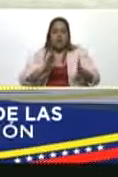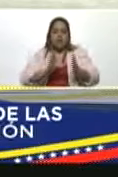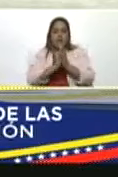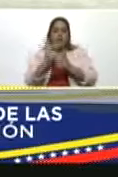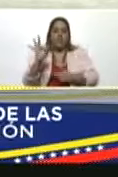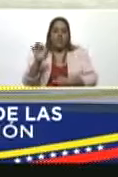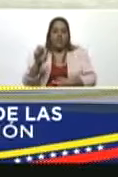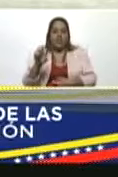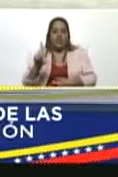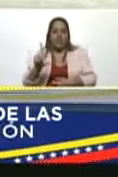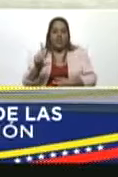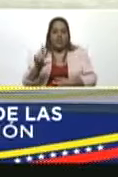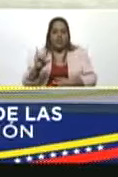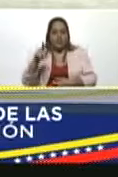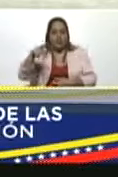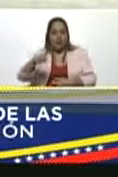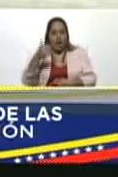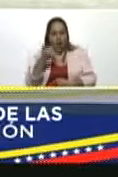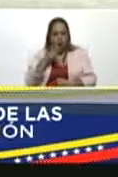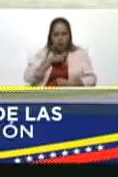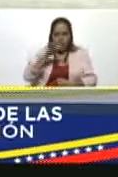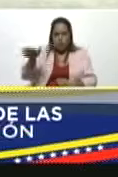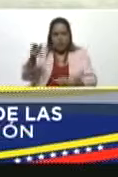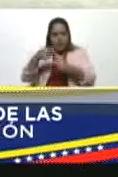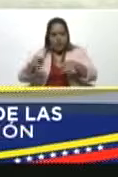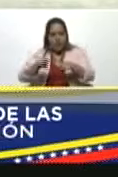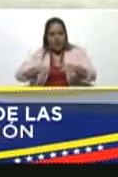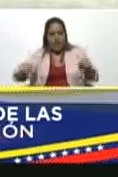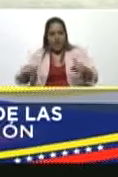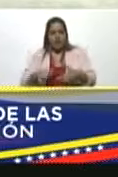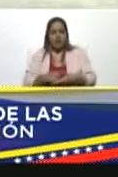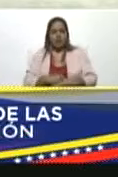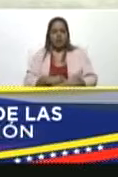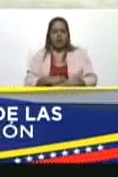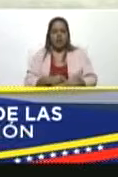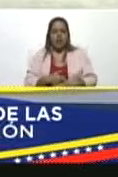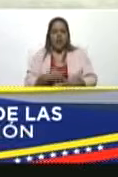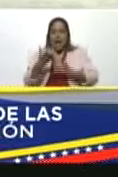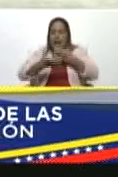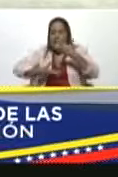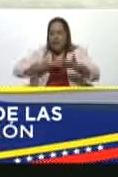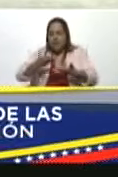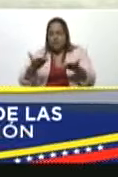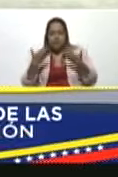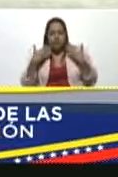ahora nos vamos a otra tierra calurosa,